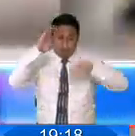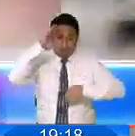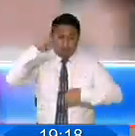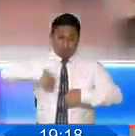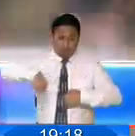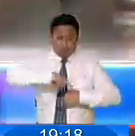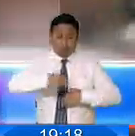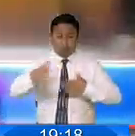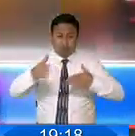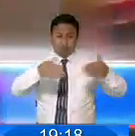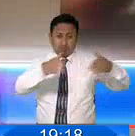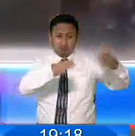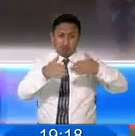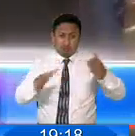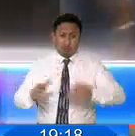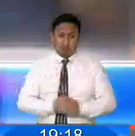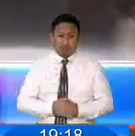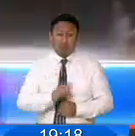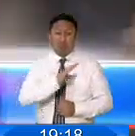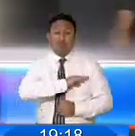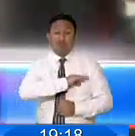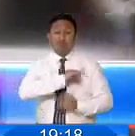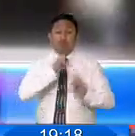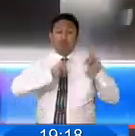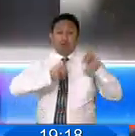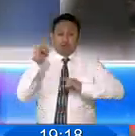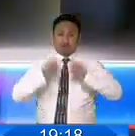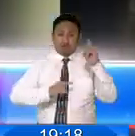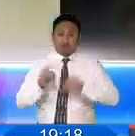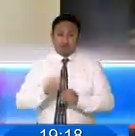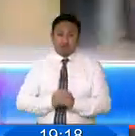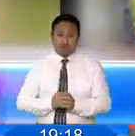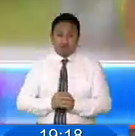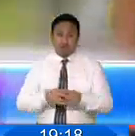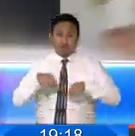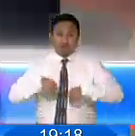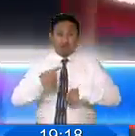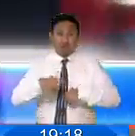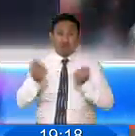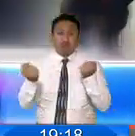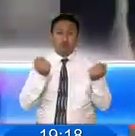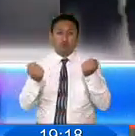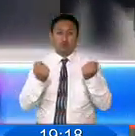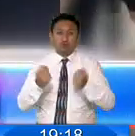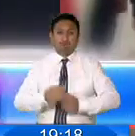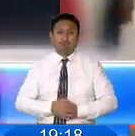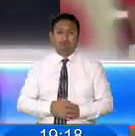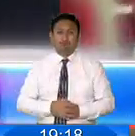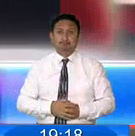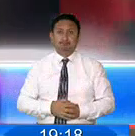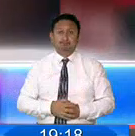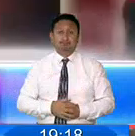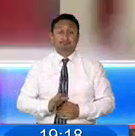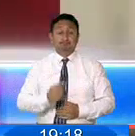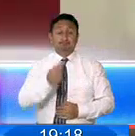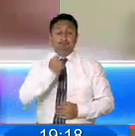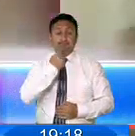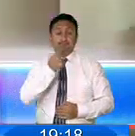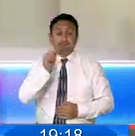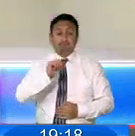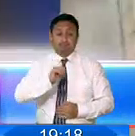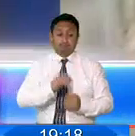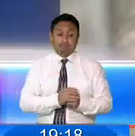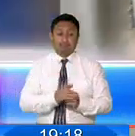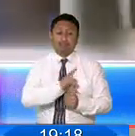Nacional, municipio de Salinas, justamente para controlar esta situación. Lo que podemos decir nosotros o mencionar sobre este